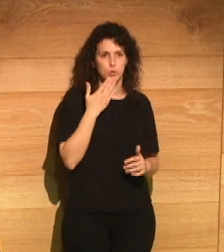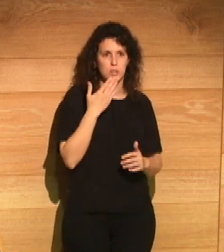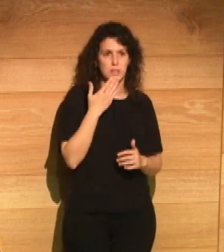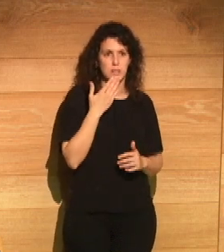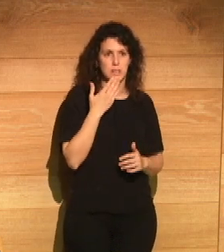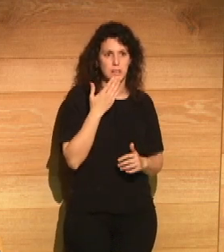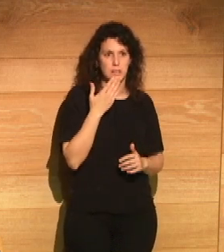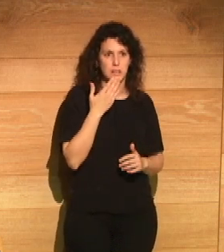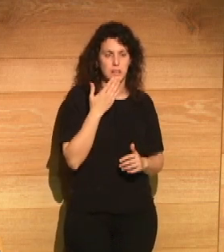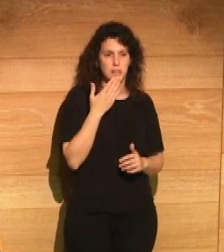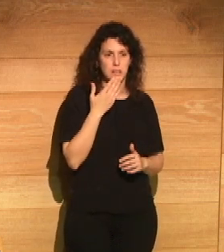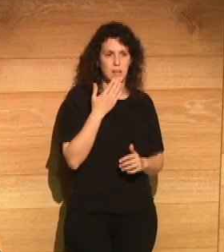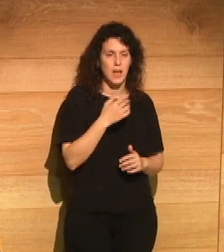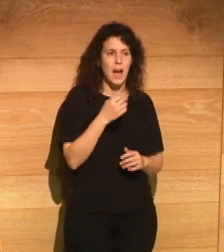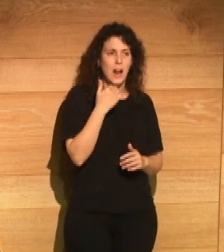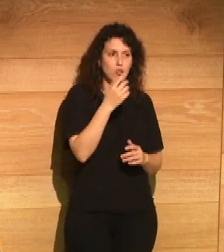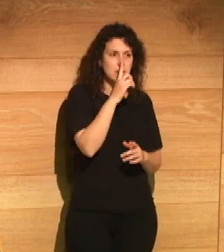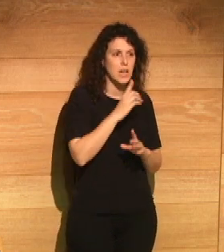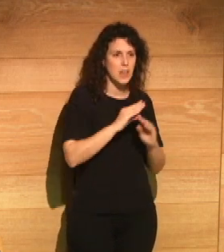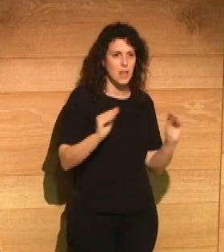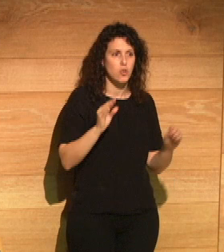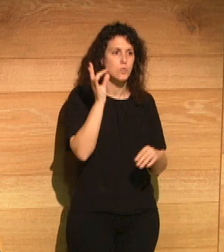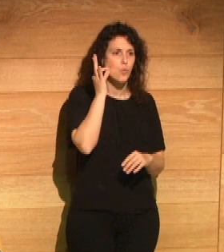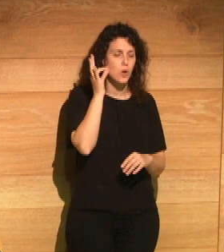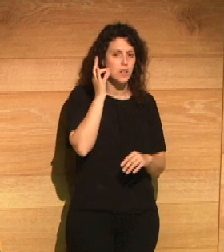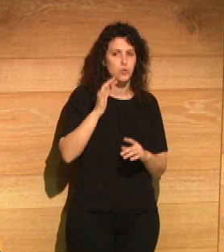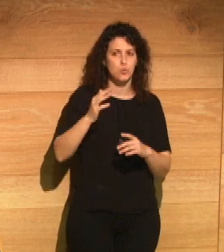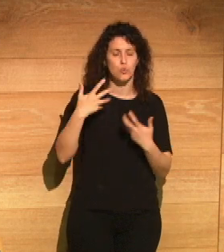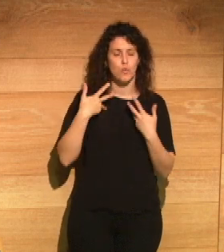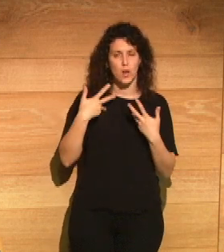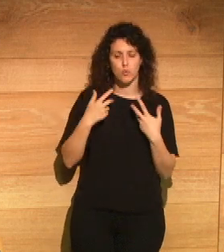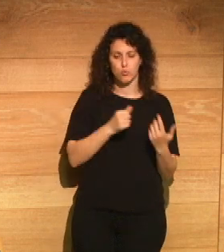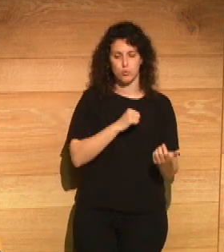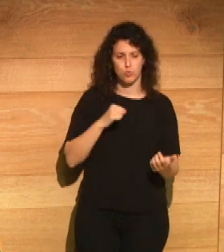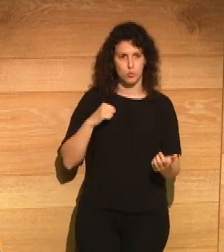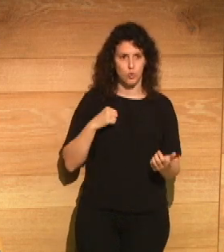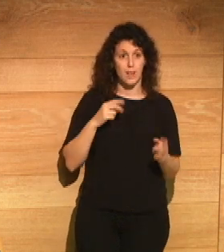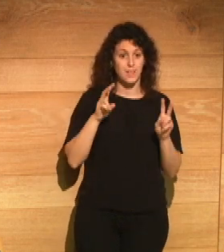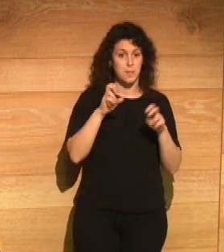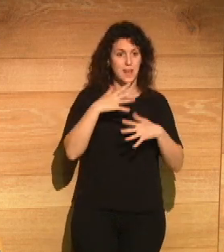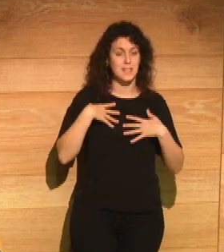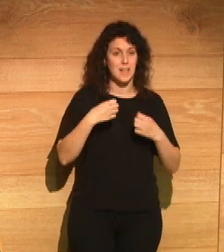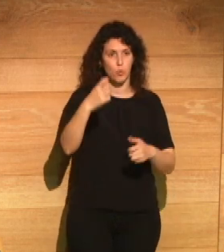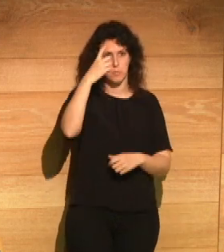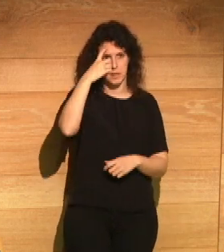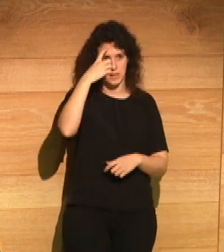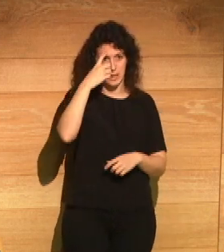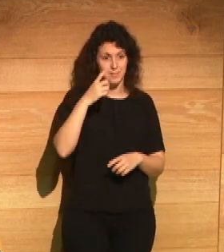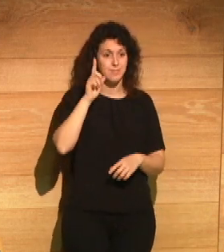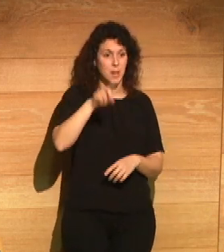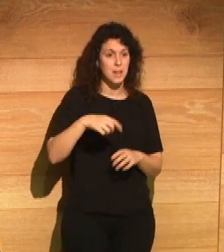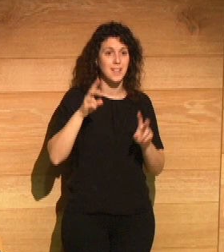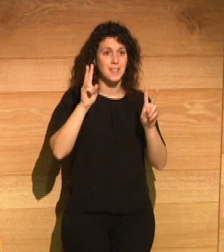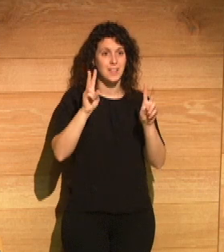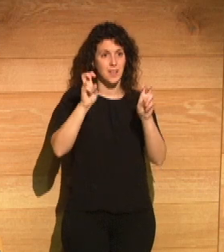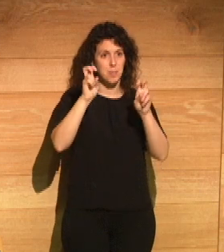que fue bastante silenciado y que las mujeres padecieron en soledad, que es el tema de la salud mental, que me parece que es otro tema que recorre